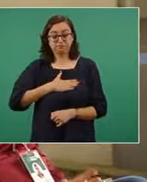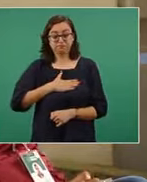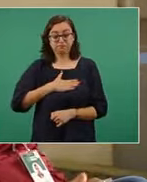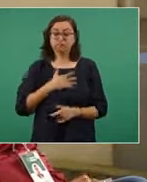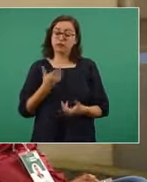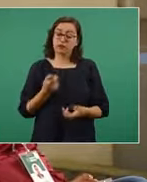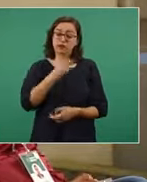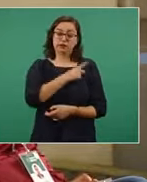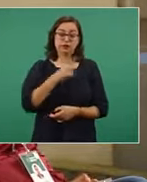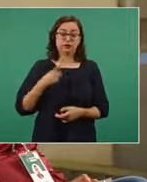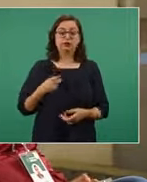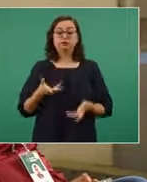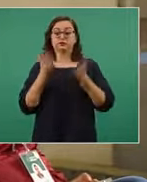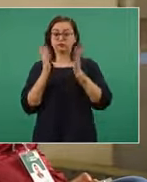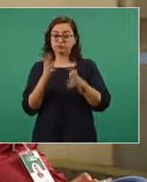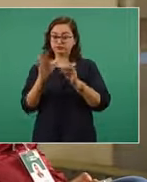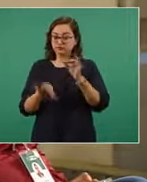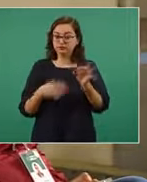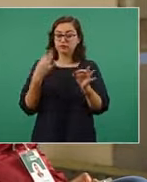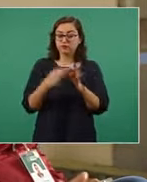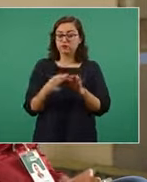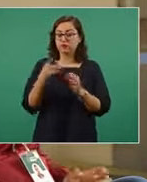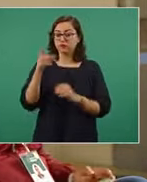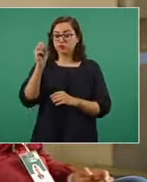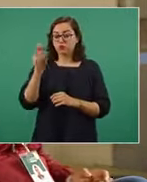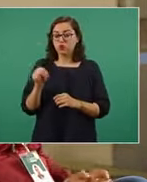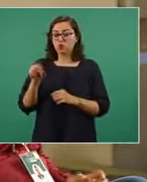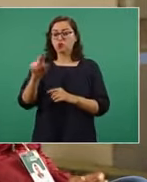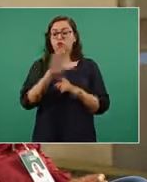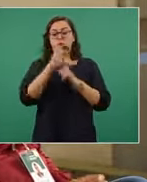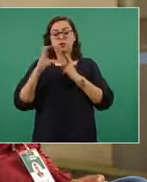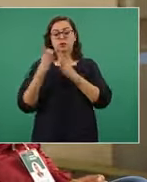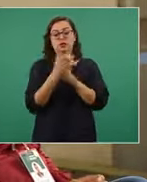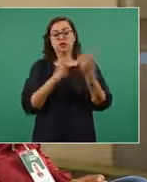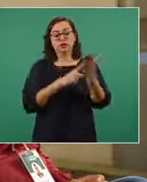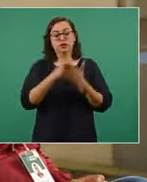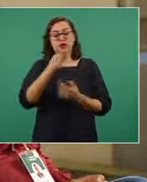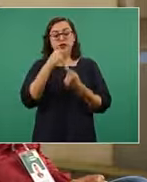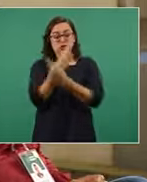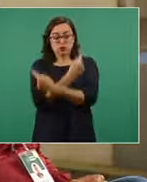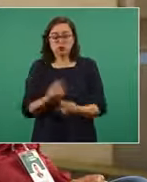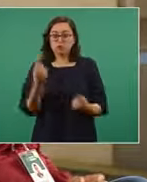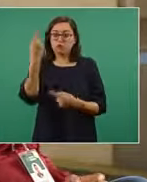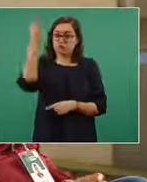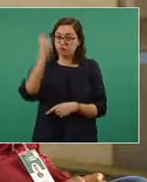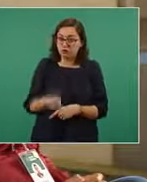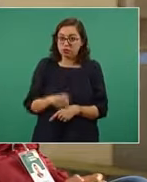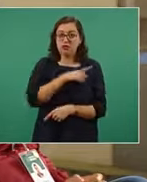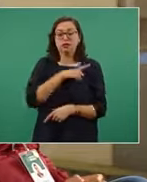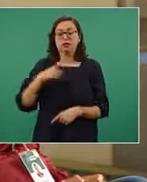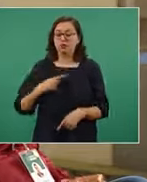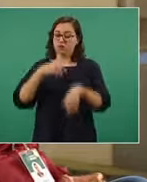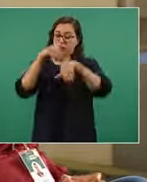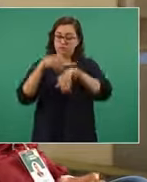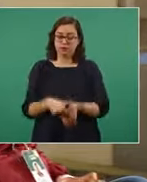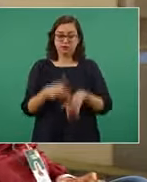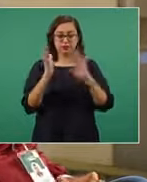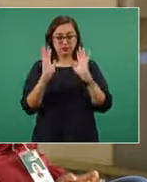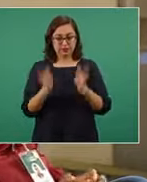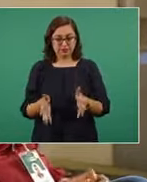antes posible la recomendación del Comité de los Derechos del Niño, como usted mismo lo indicó, señor presidente.